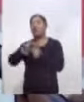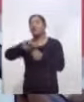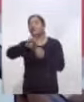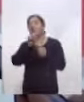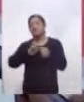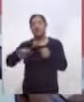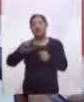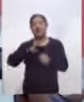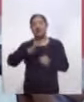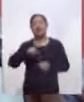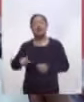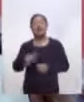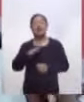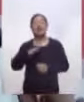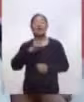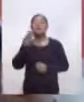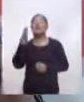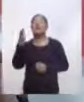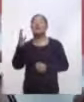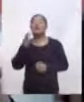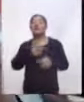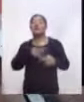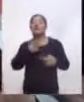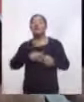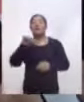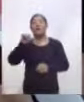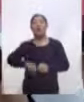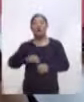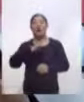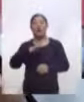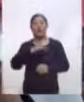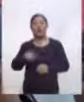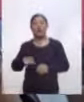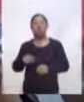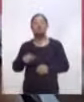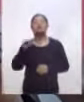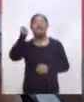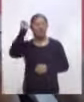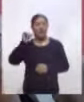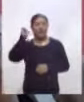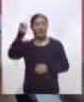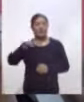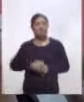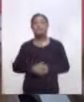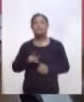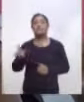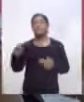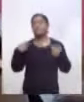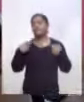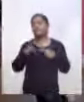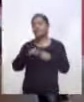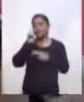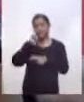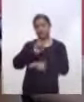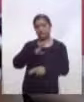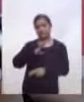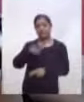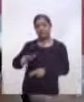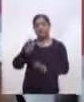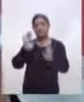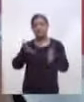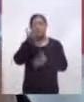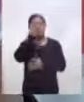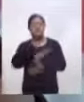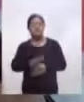y arrancamos prácticamente hasta mayo. Entonces, hoy lo vamos a hacer ya en los primeros días de abril. De hecho, las guardias las hemos tenido en los 10 municipios